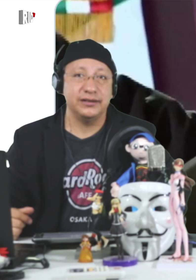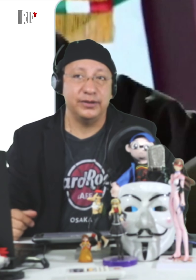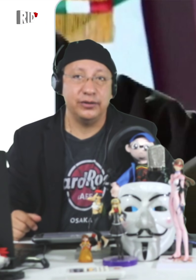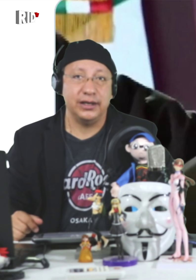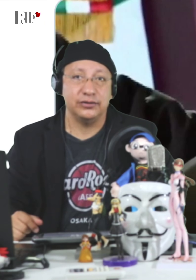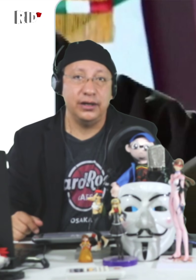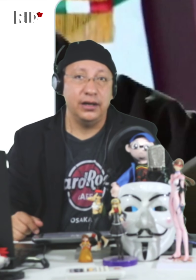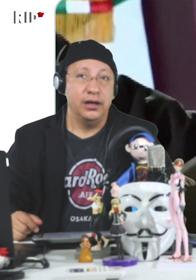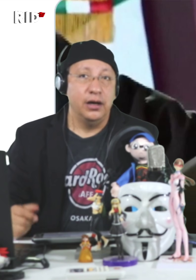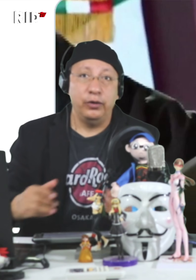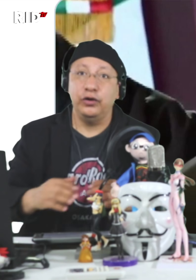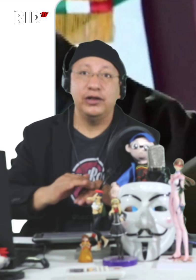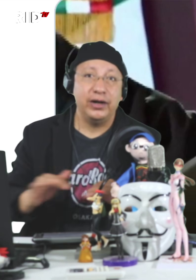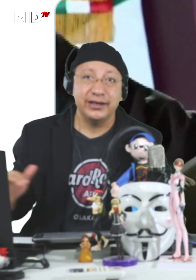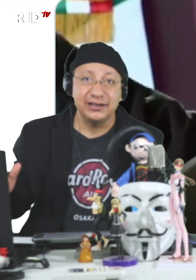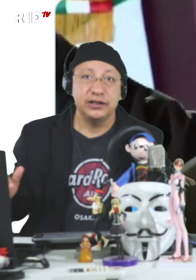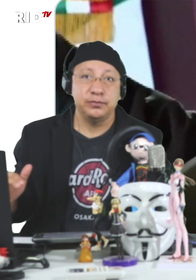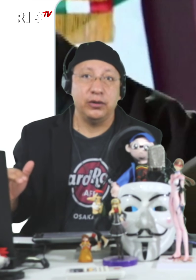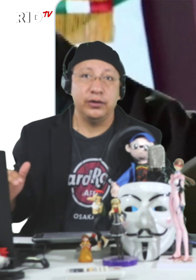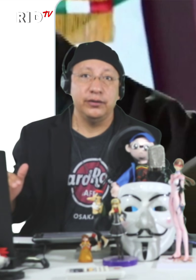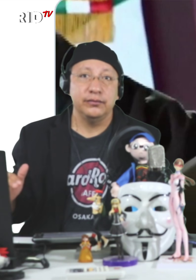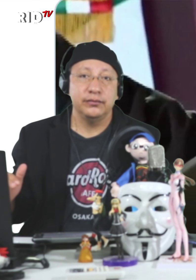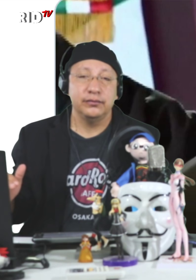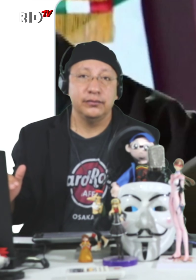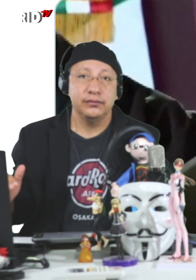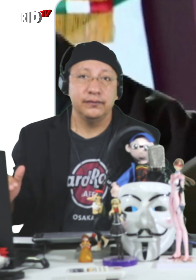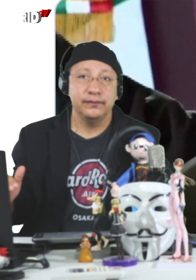elevarse el precio de la gasolina. Bueno, el dólar ya se disparó hoy.